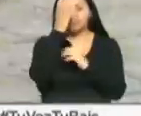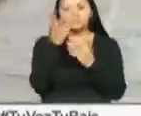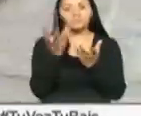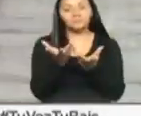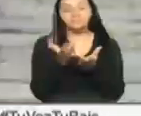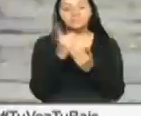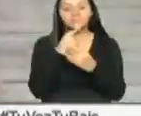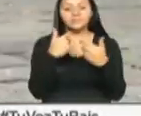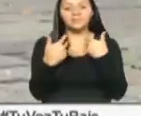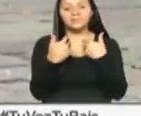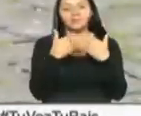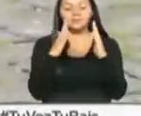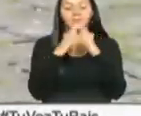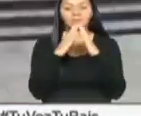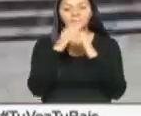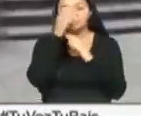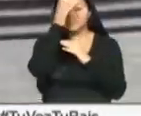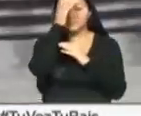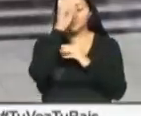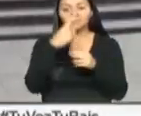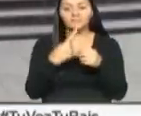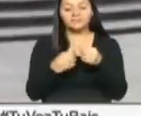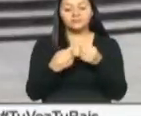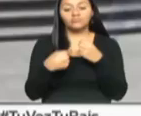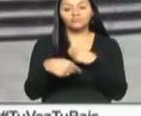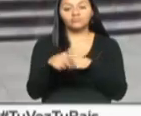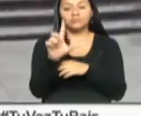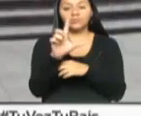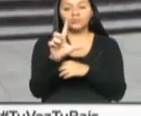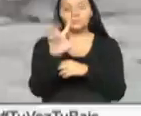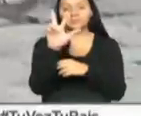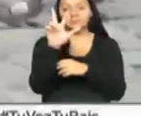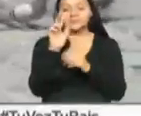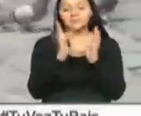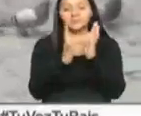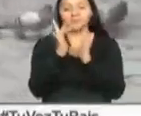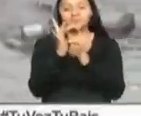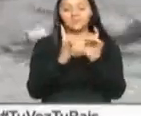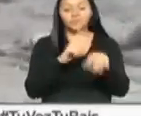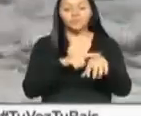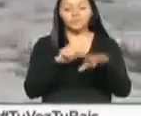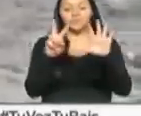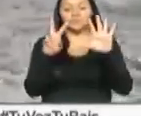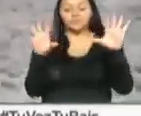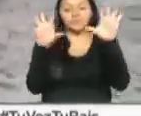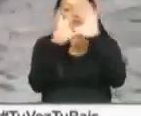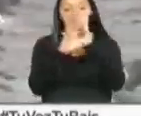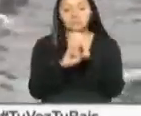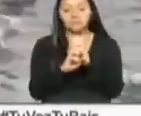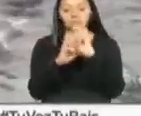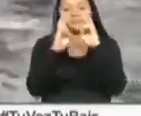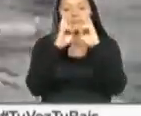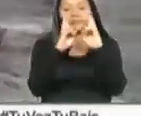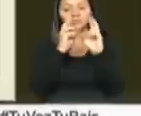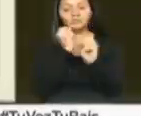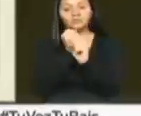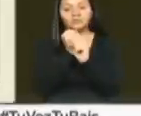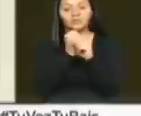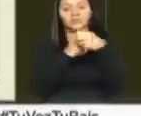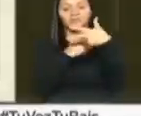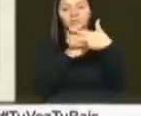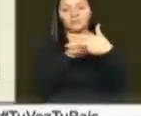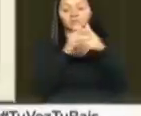la Casa de la Cultura Ecuatoriana en Quito, este lunes 3 de abril a partir de las 19 horas, y se reconocerá el trabajo de